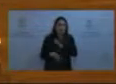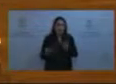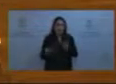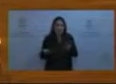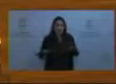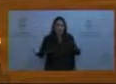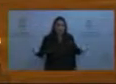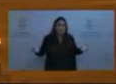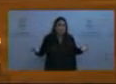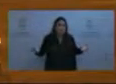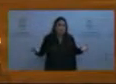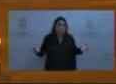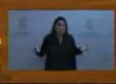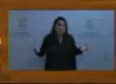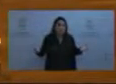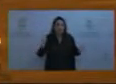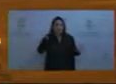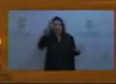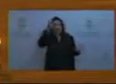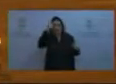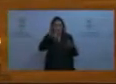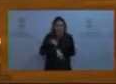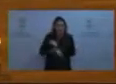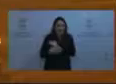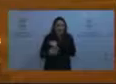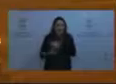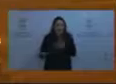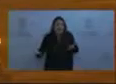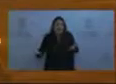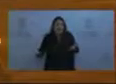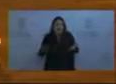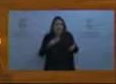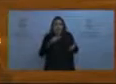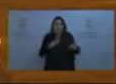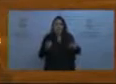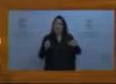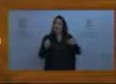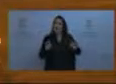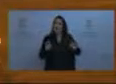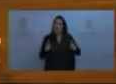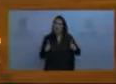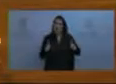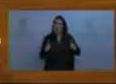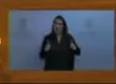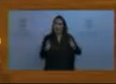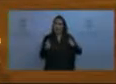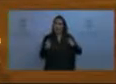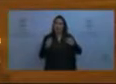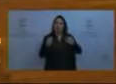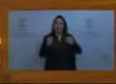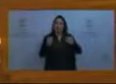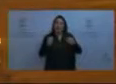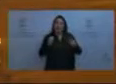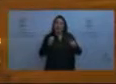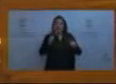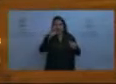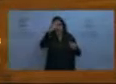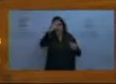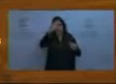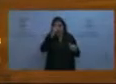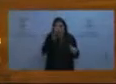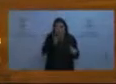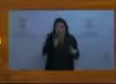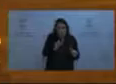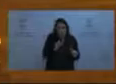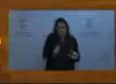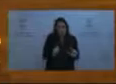la altura del concepto. ¿Por qué? Porque empieza lo que es la enfermedad en niños, ya empieza a ser